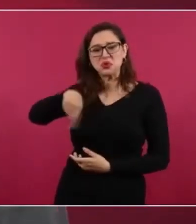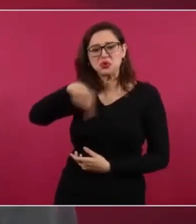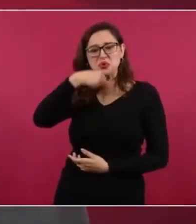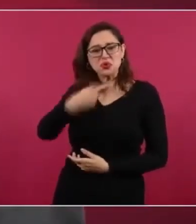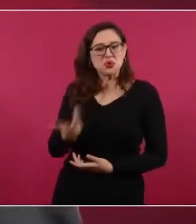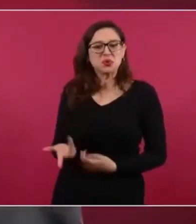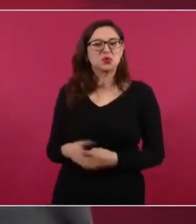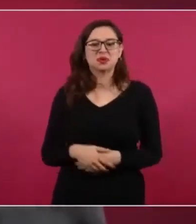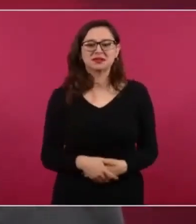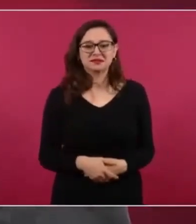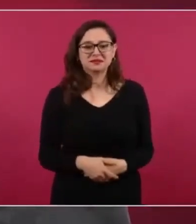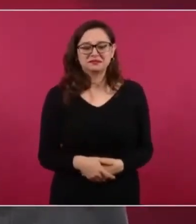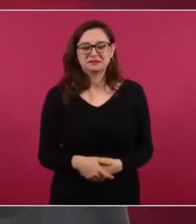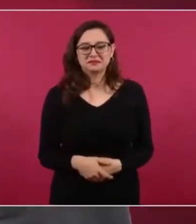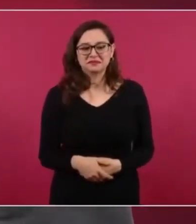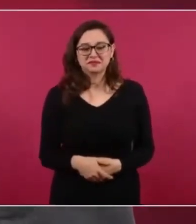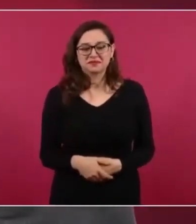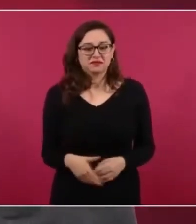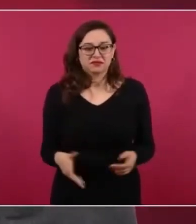Lo vemos.